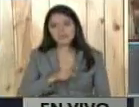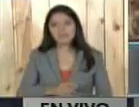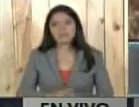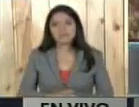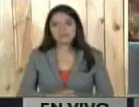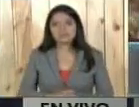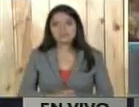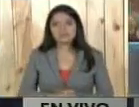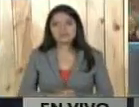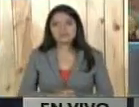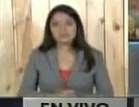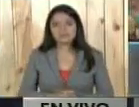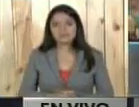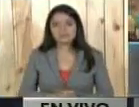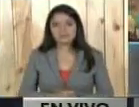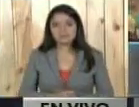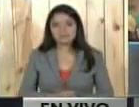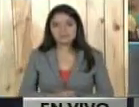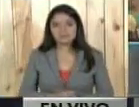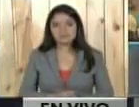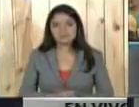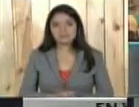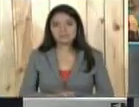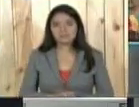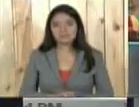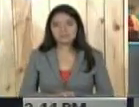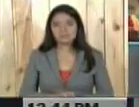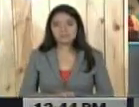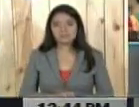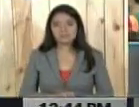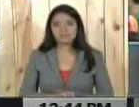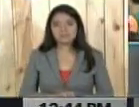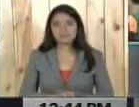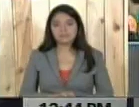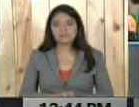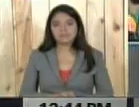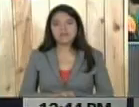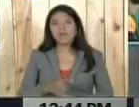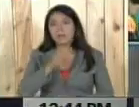del siervo de Dios, José Gregorio Hernández.